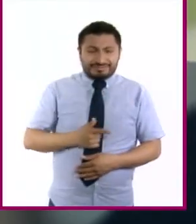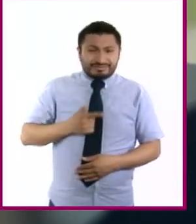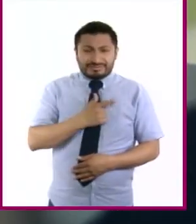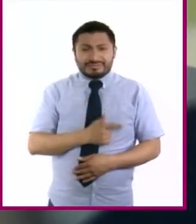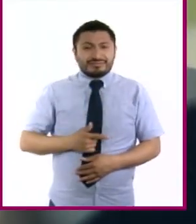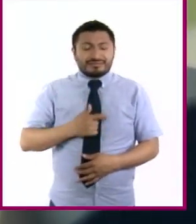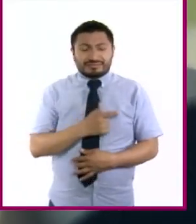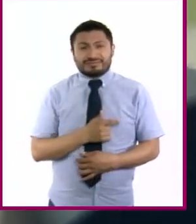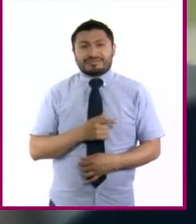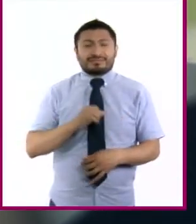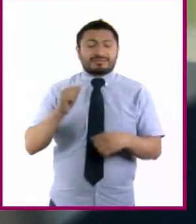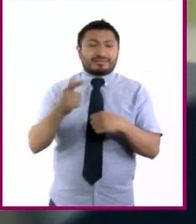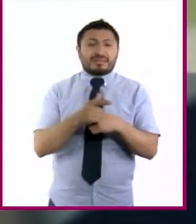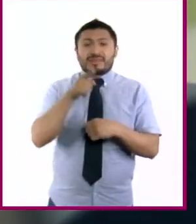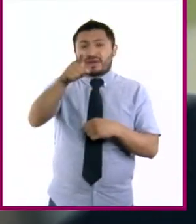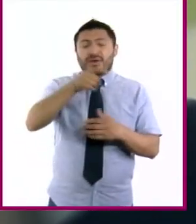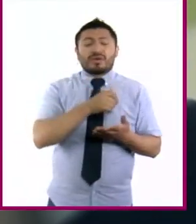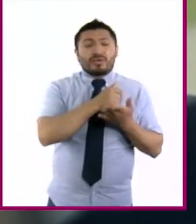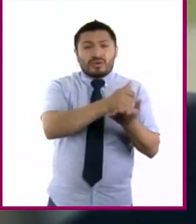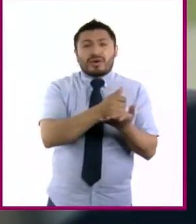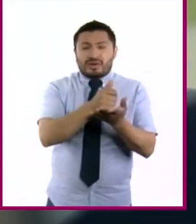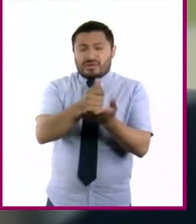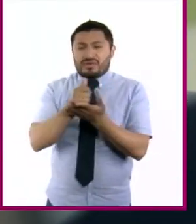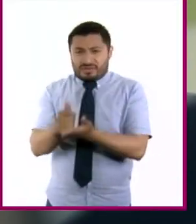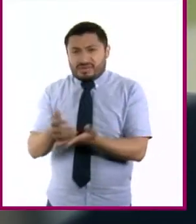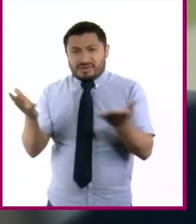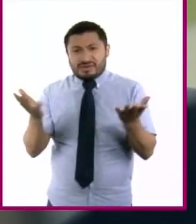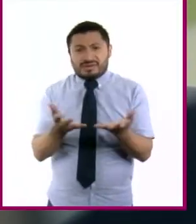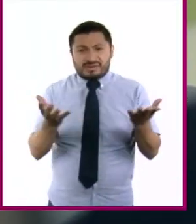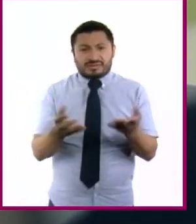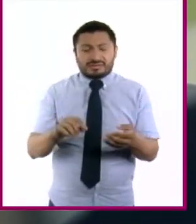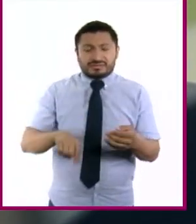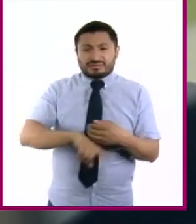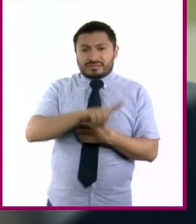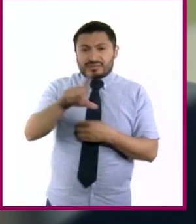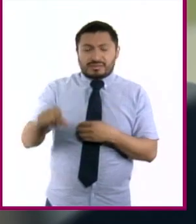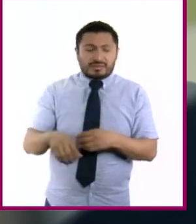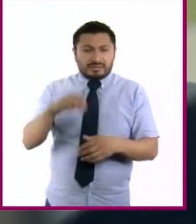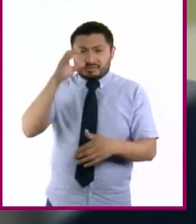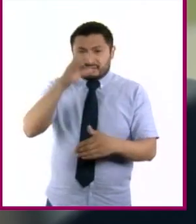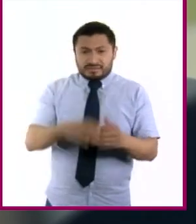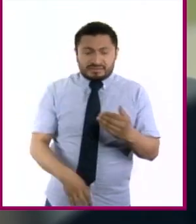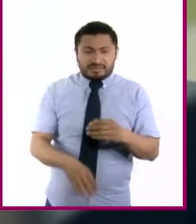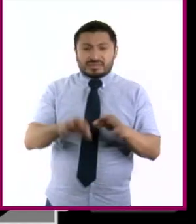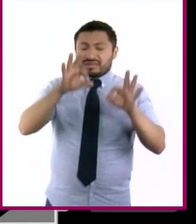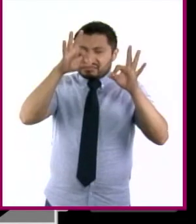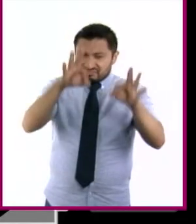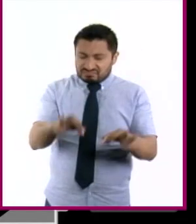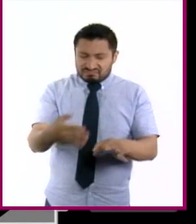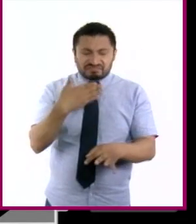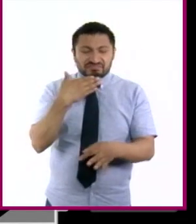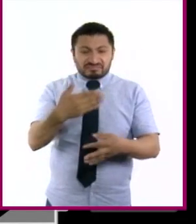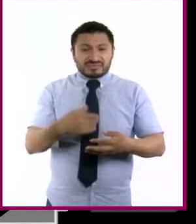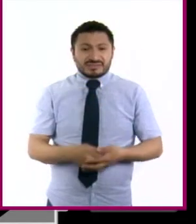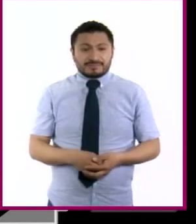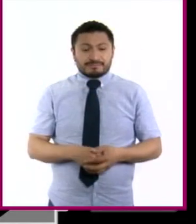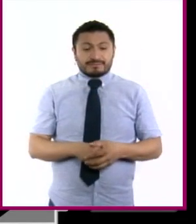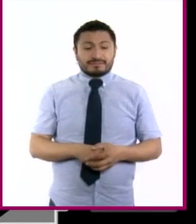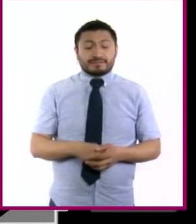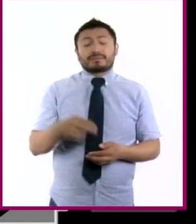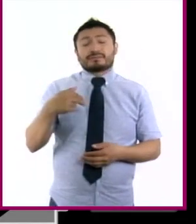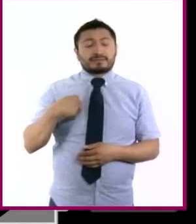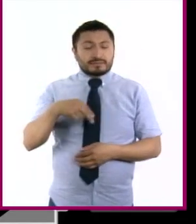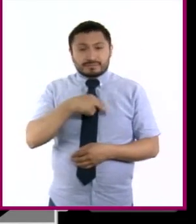cómo algo que tú ayudaste a construir termina en una marca, en un comercial, en un producto. Bueno, Axel, mira,